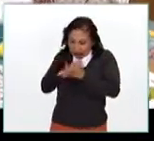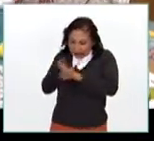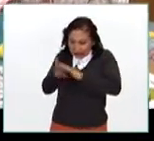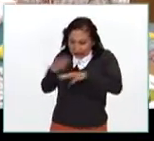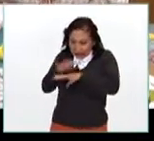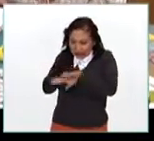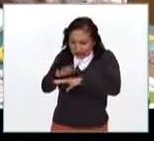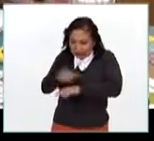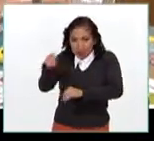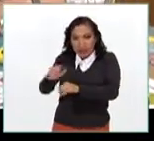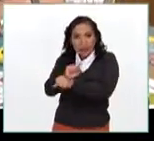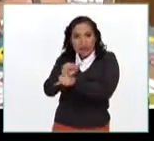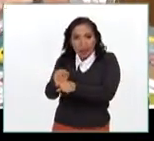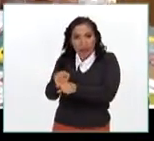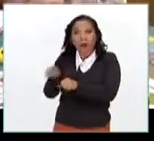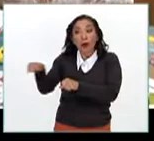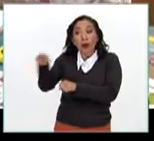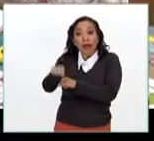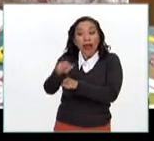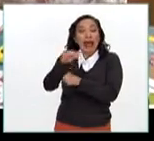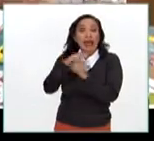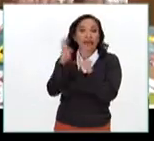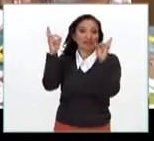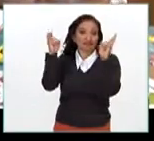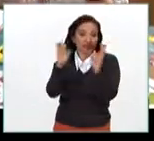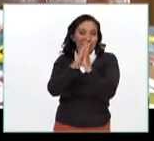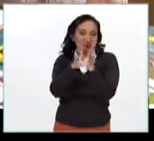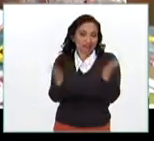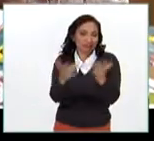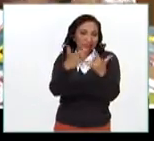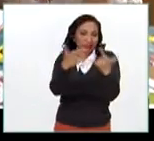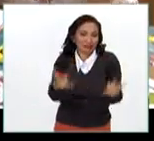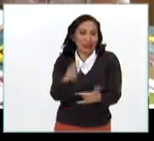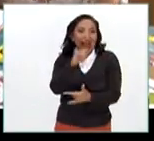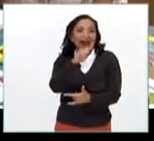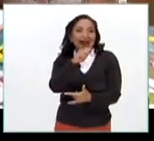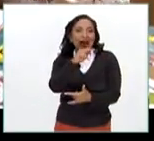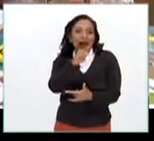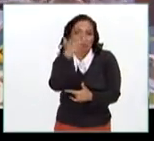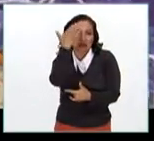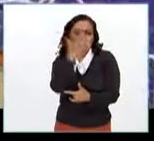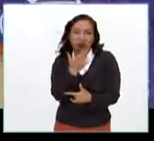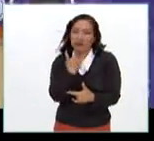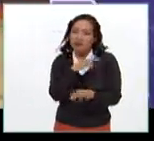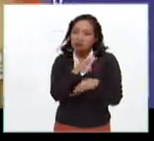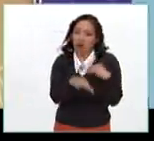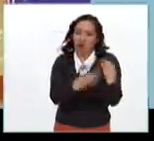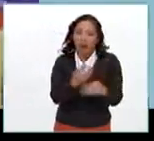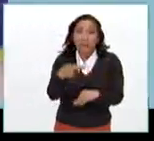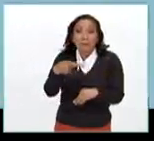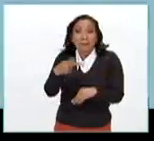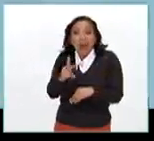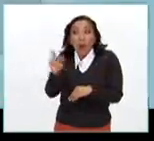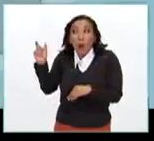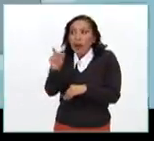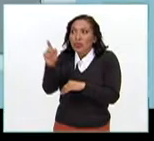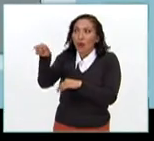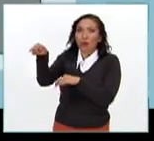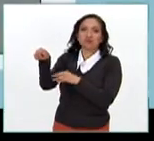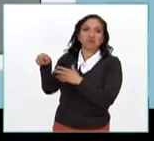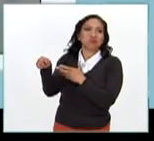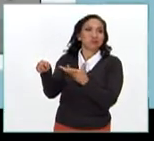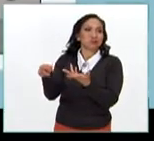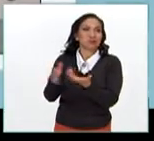porque en el terreno de la literatura nos manejamos muy bien y ya sabemos, pero